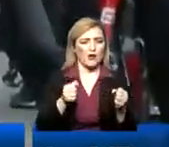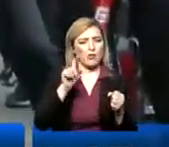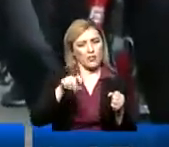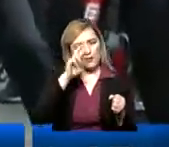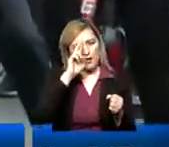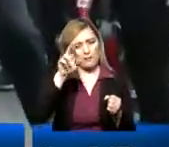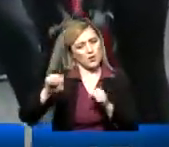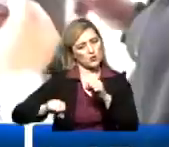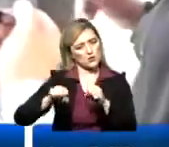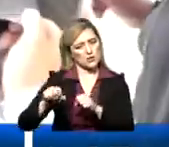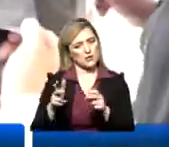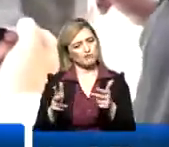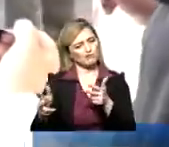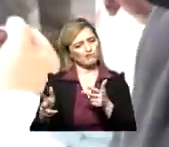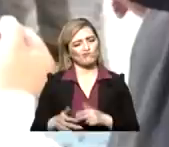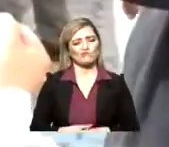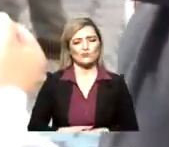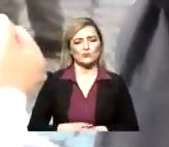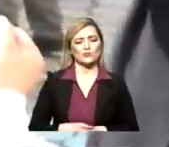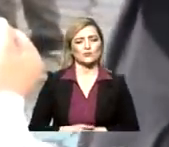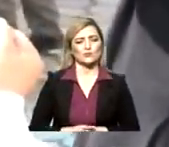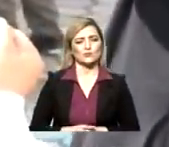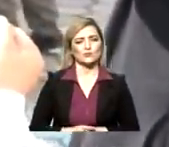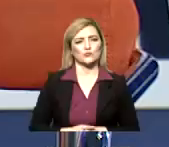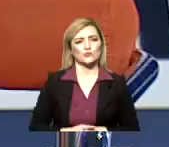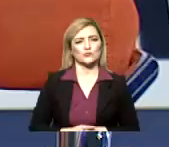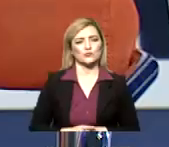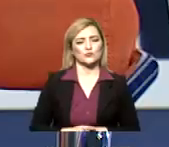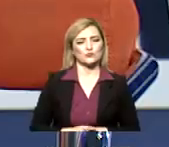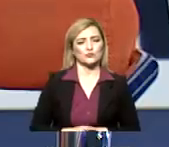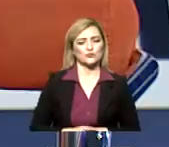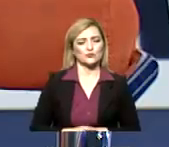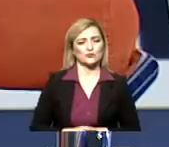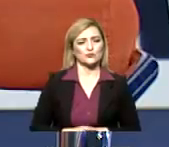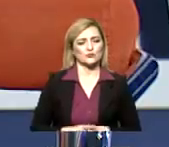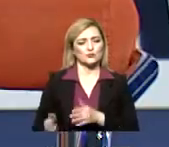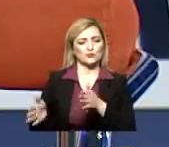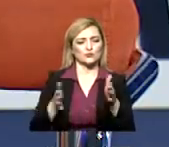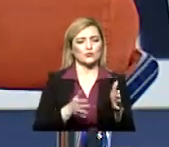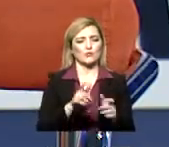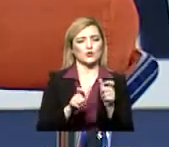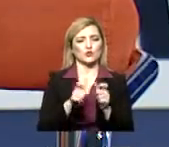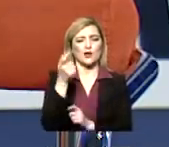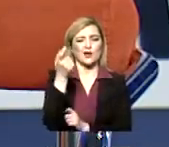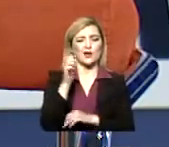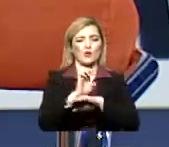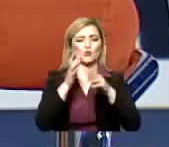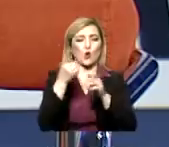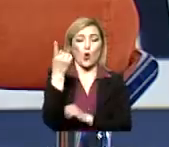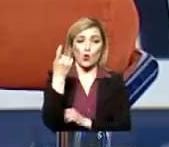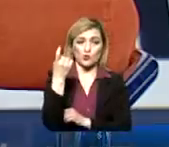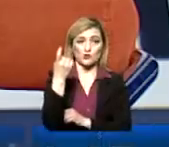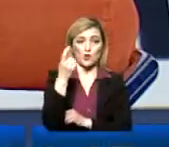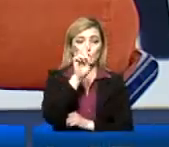sus entrenamientos. En Tulcán, Jairo Jacome Ortega, 24 horas. 11 ciudadanos ecuatorianos y un colombiano